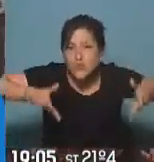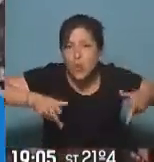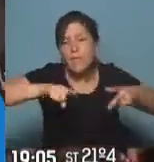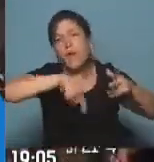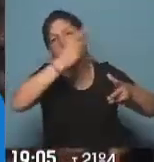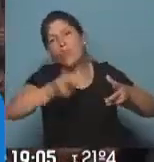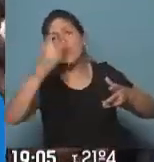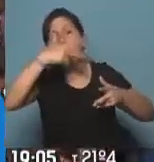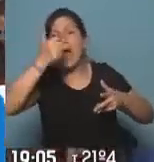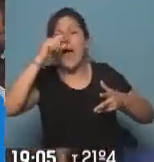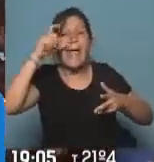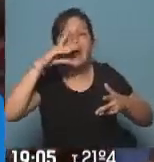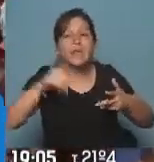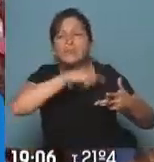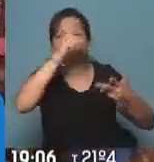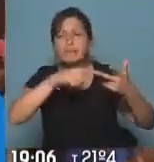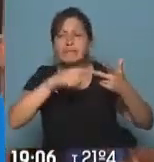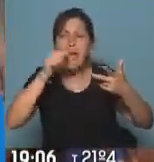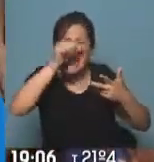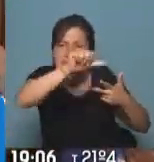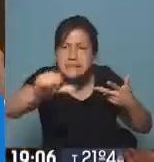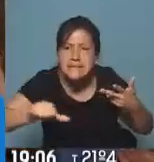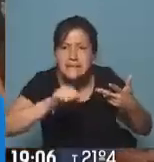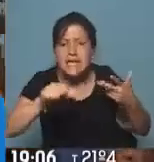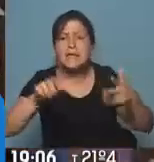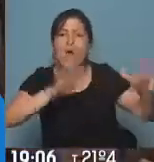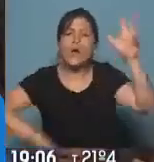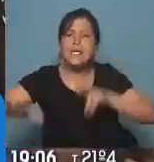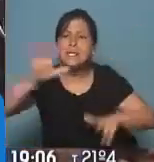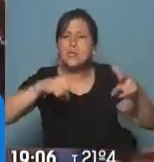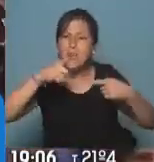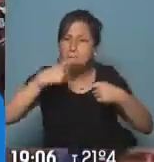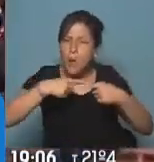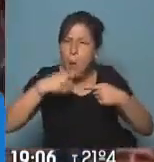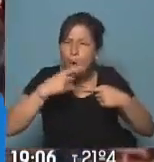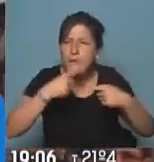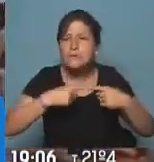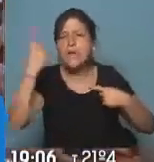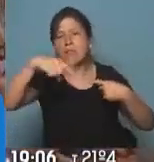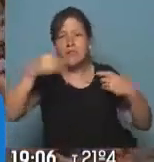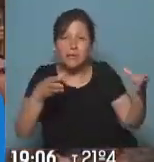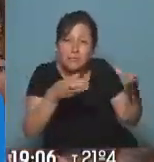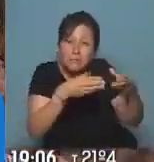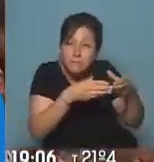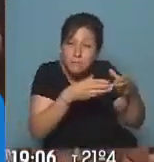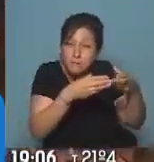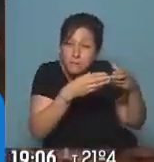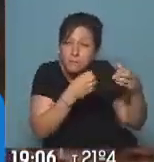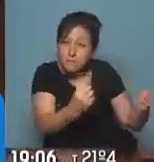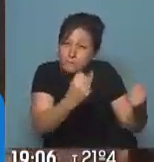AEDO, Aceiteros, organizaciones políticas, partidos de izquierda, está el Partido Obrero, el